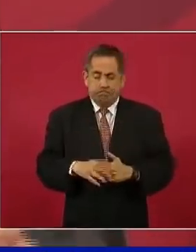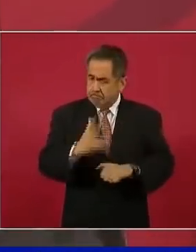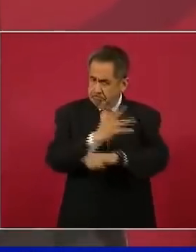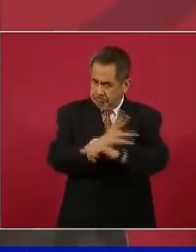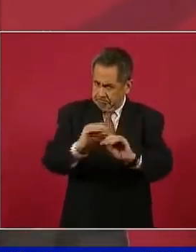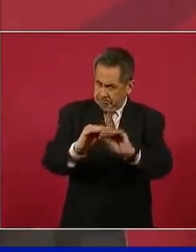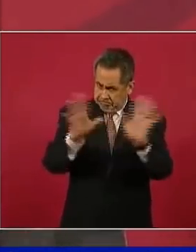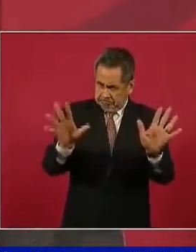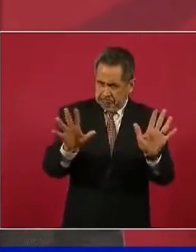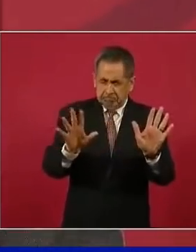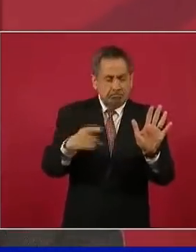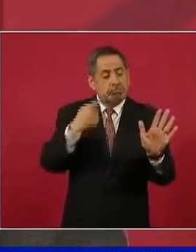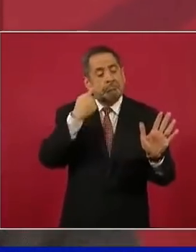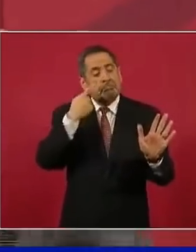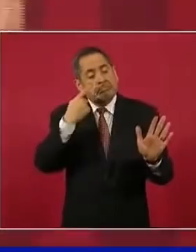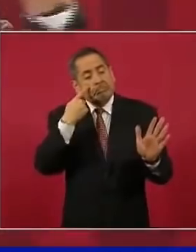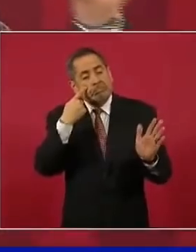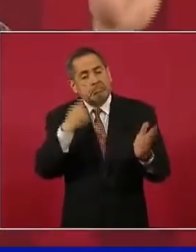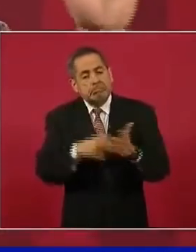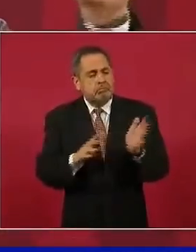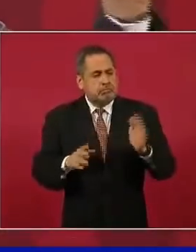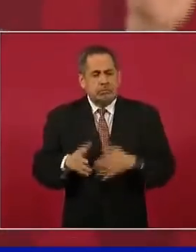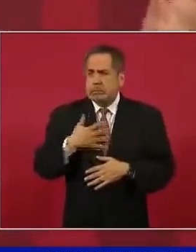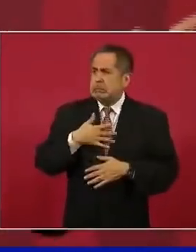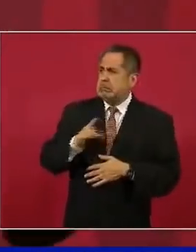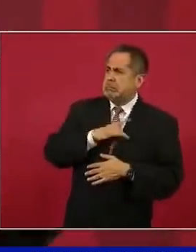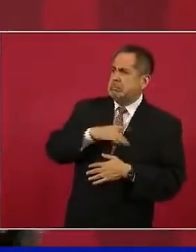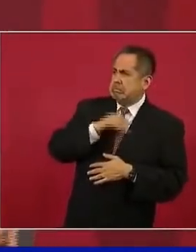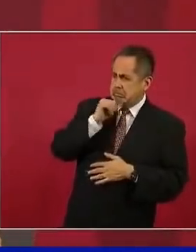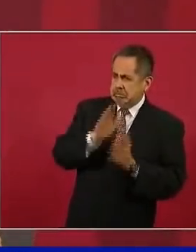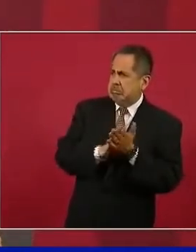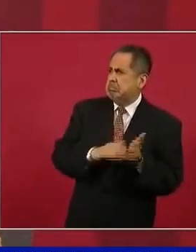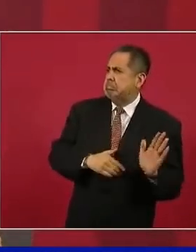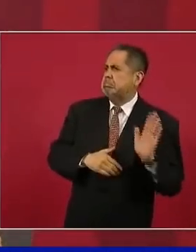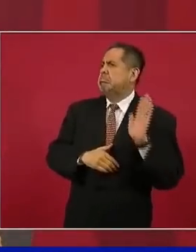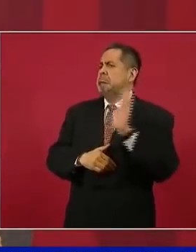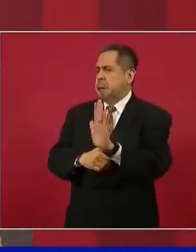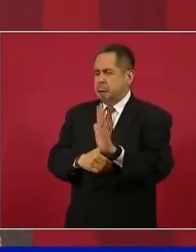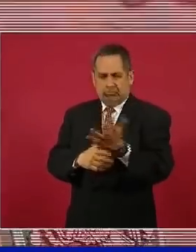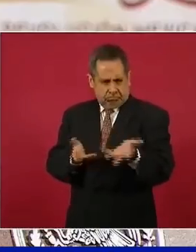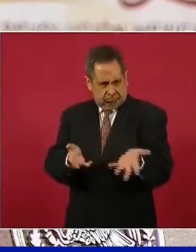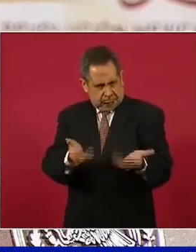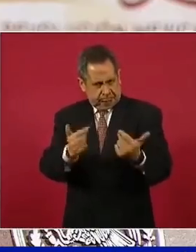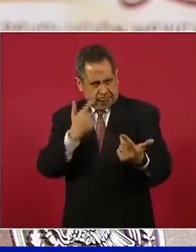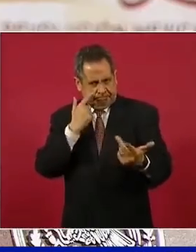Transparencia. El que nada debe, nada teme.